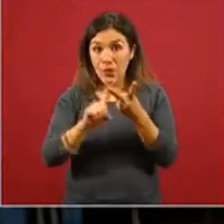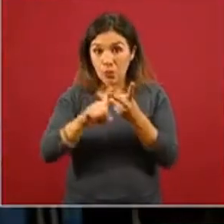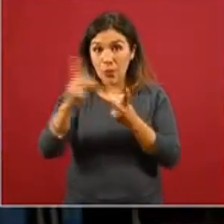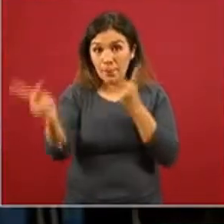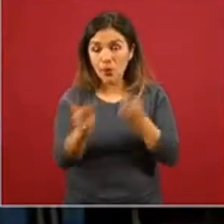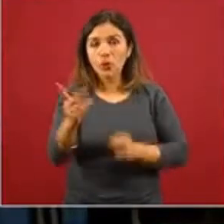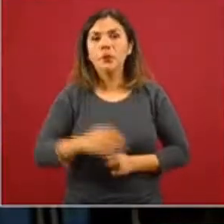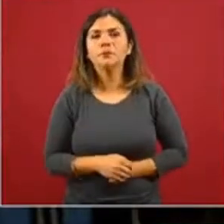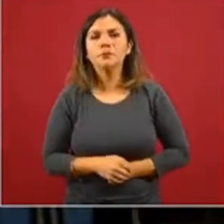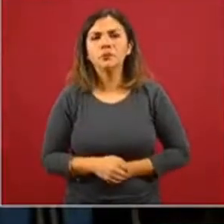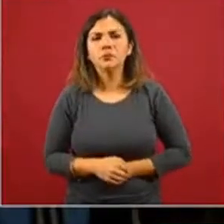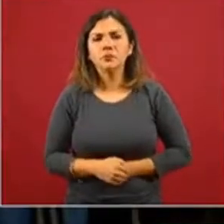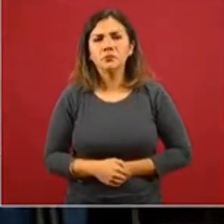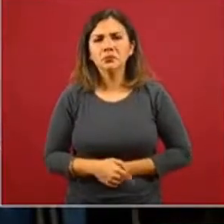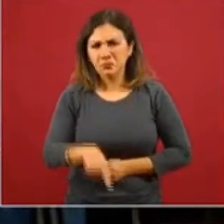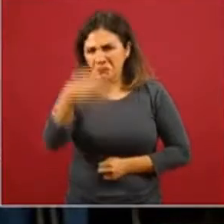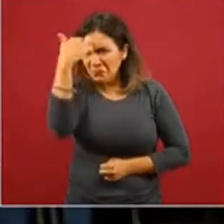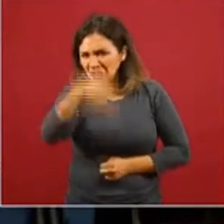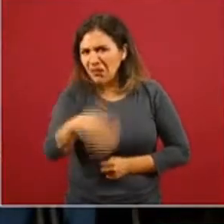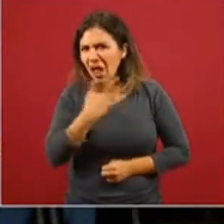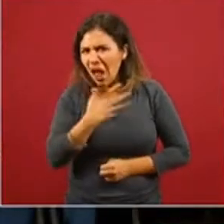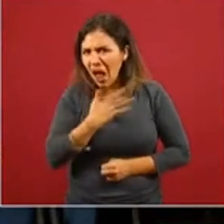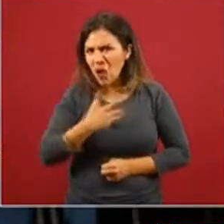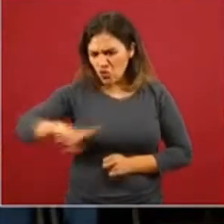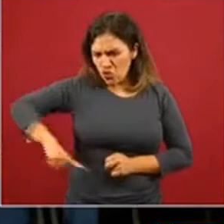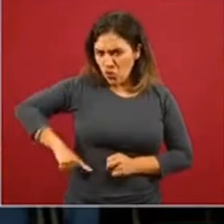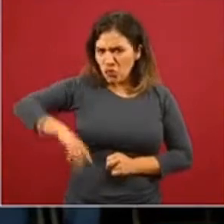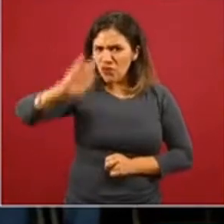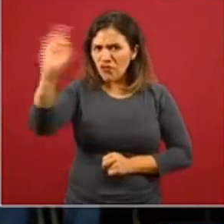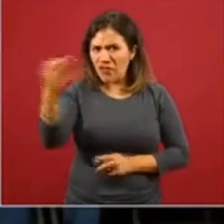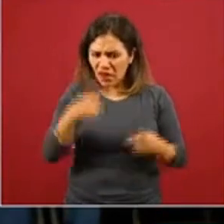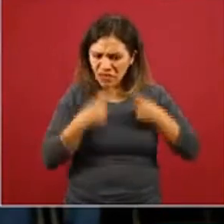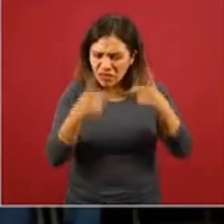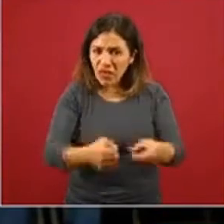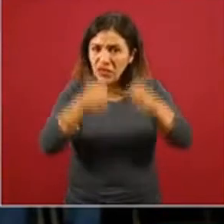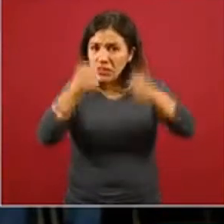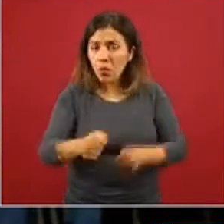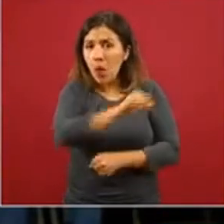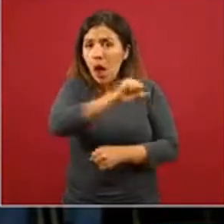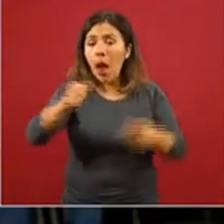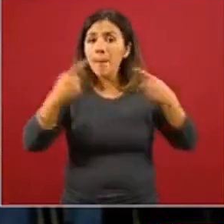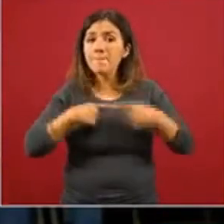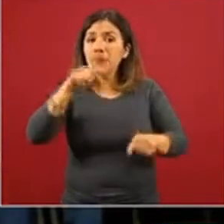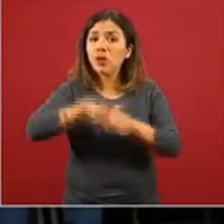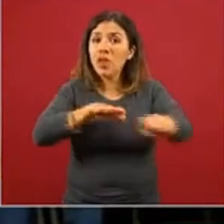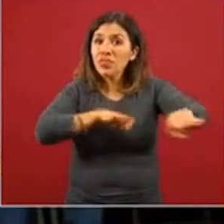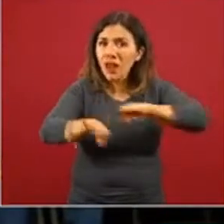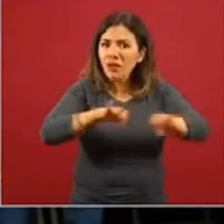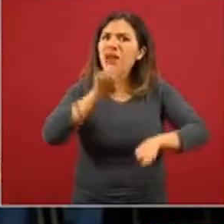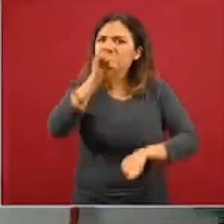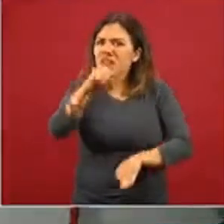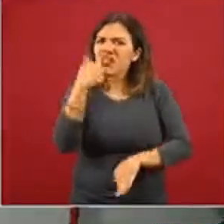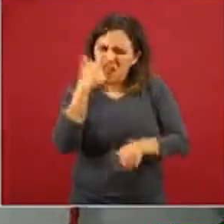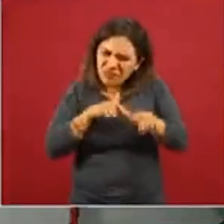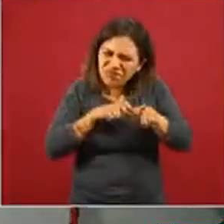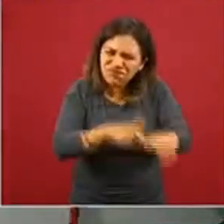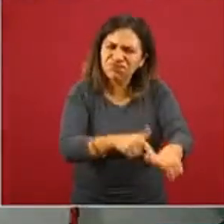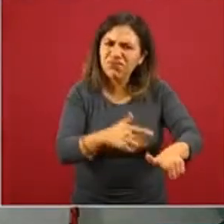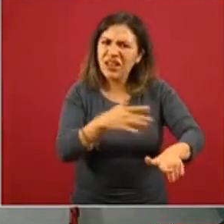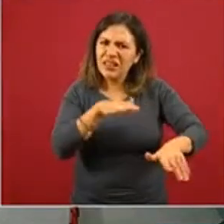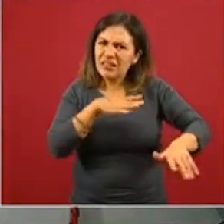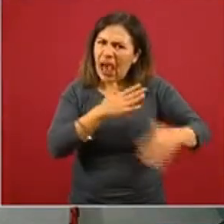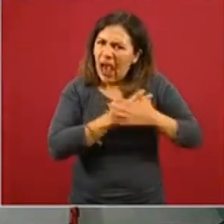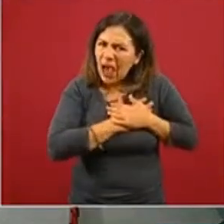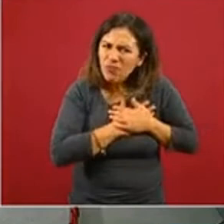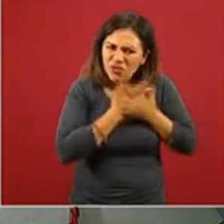pregunta es si hay garantía, si se compromete el gobierno federal con el personal de salud que sí ama su profesión, que sí ha